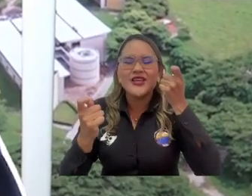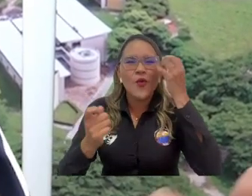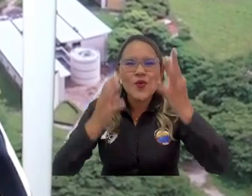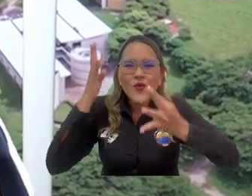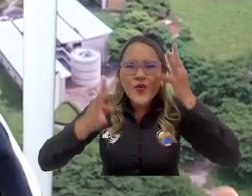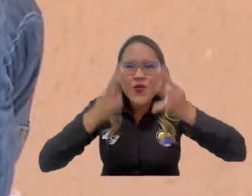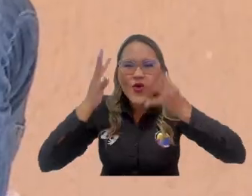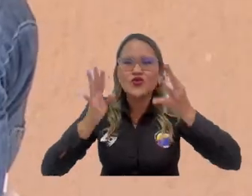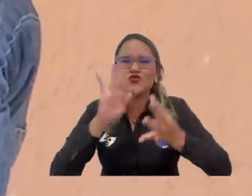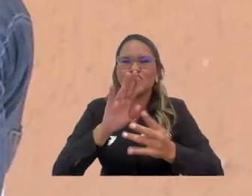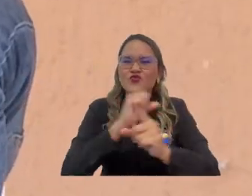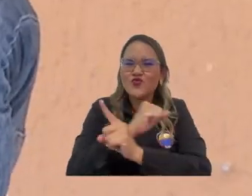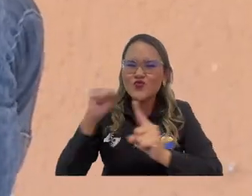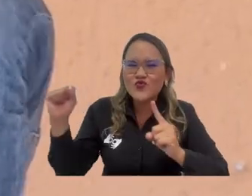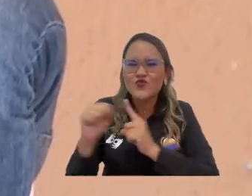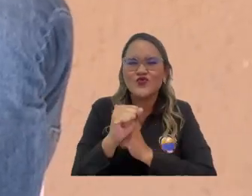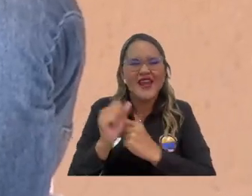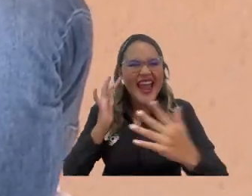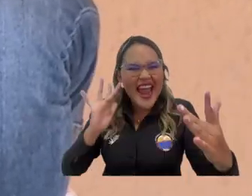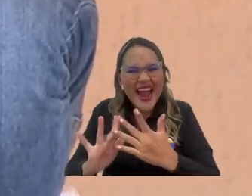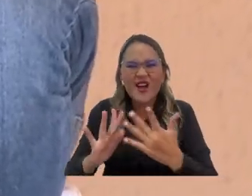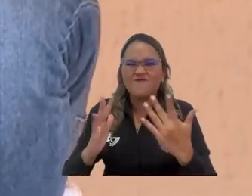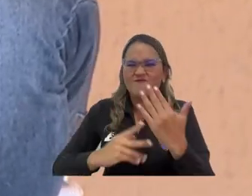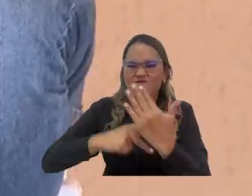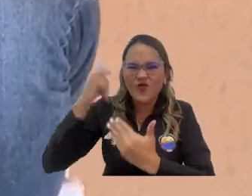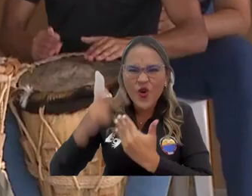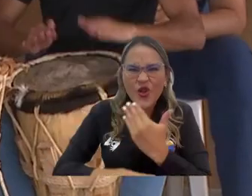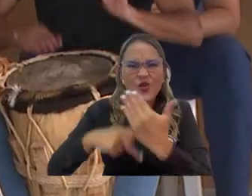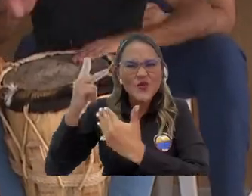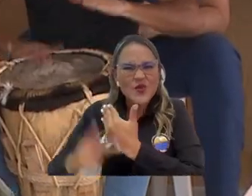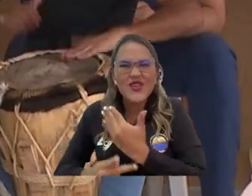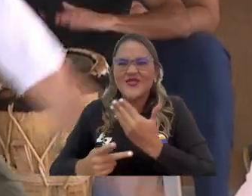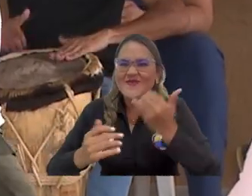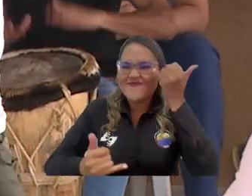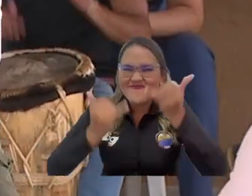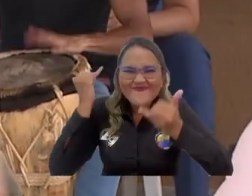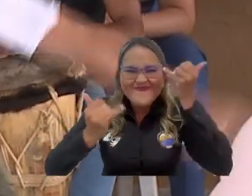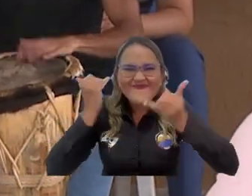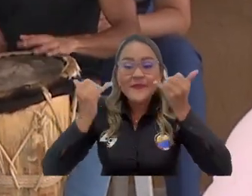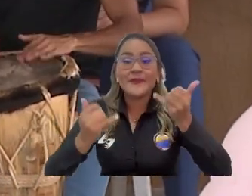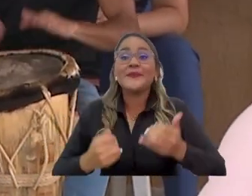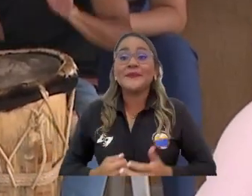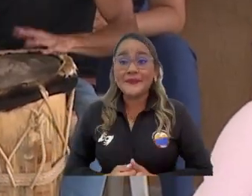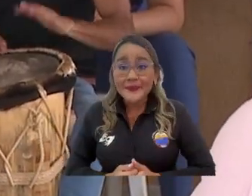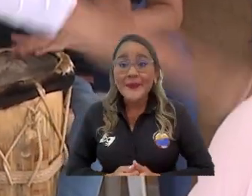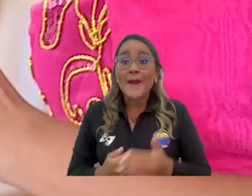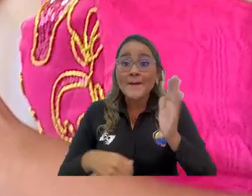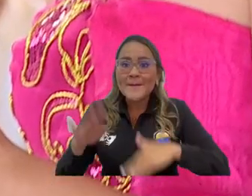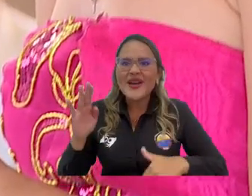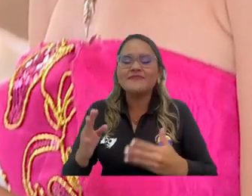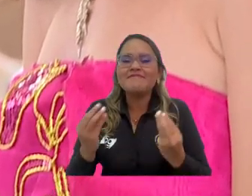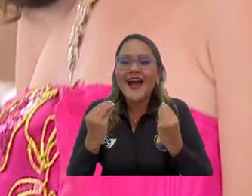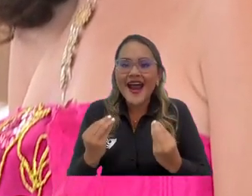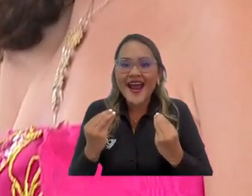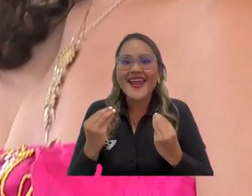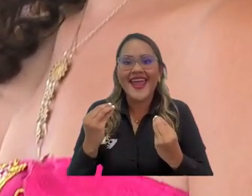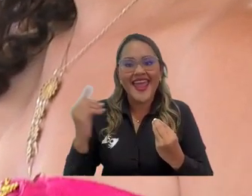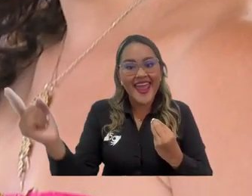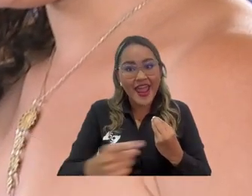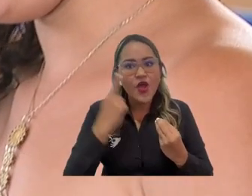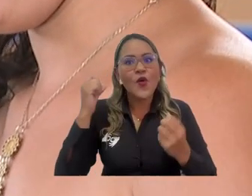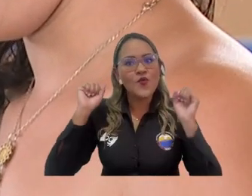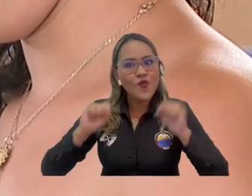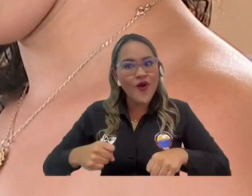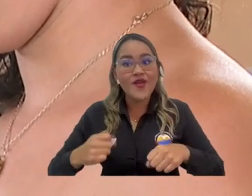porque queremos generar productos novedosos a partir de estos procesos de innovación social, pero que tienda en su momento dado también